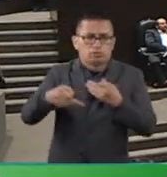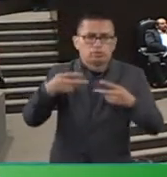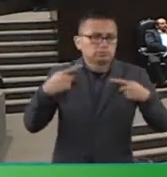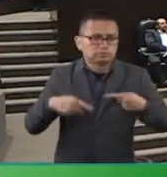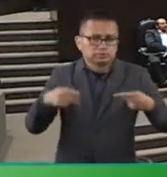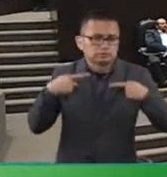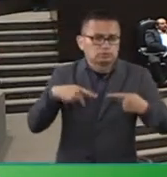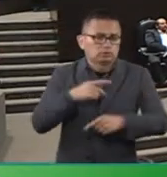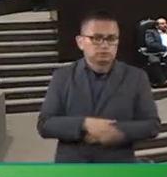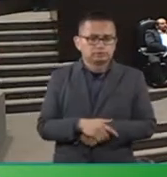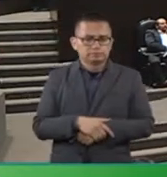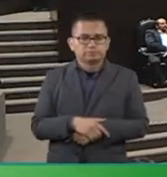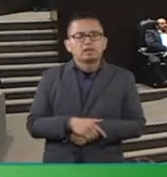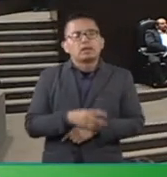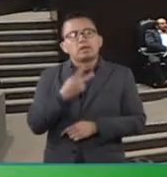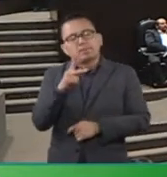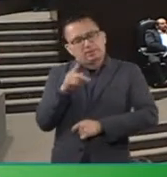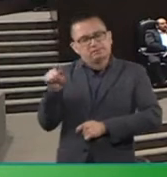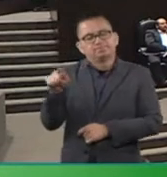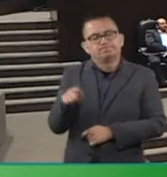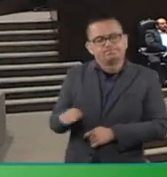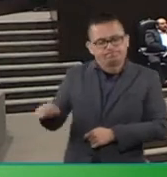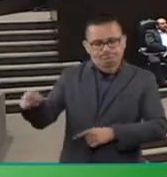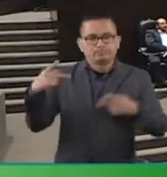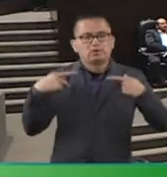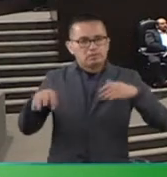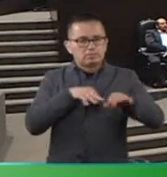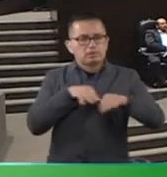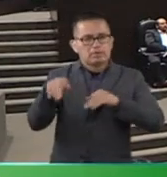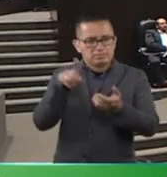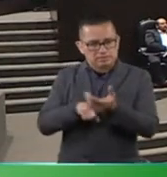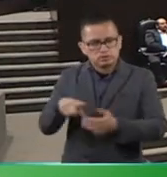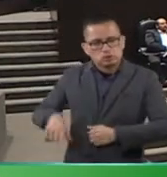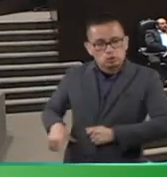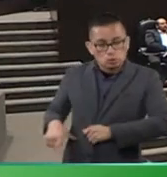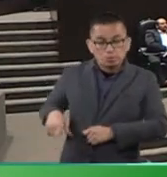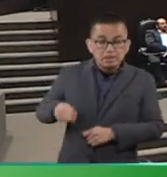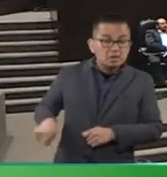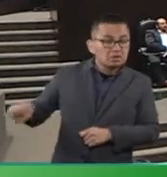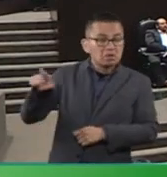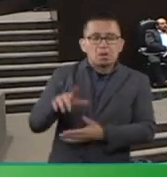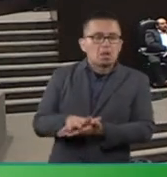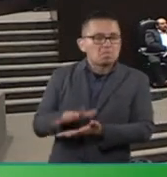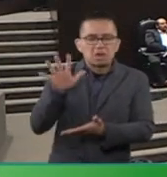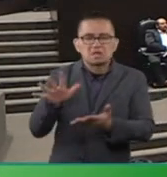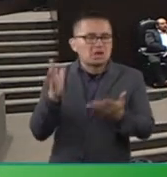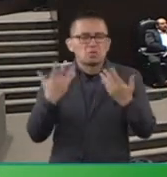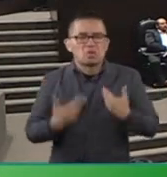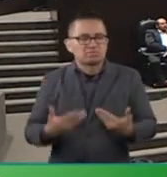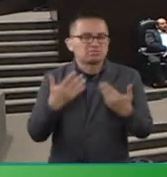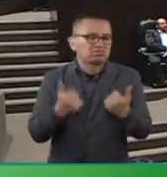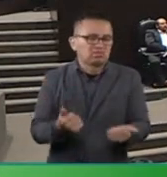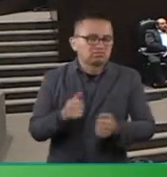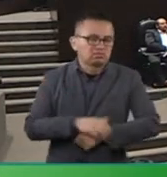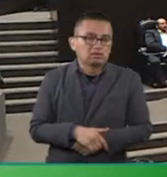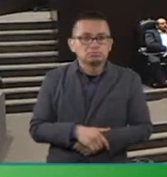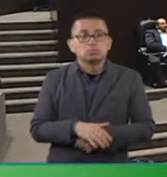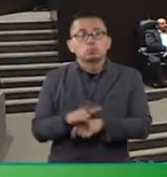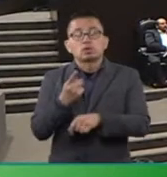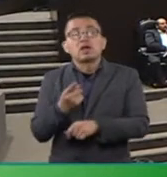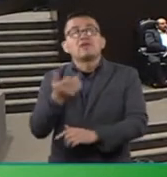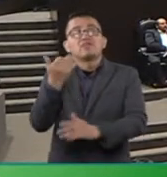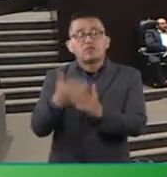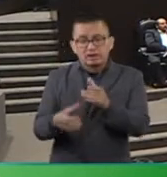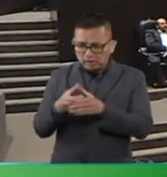servidores públicos ya que se requiere de un organismo público especializado en el diseño coordinación